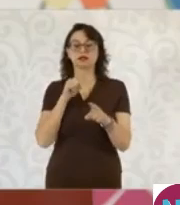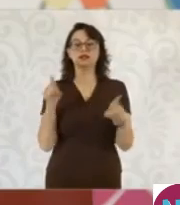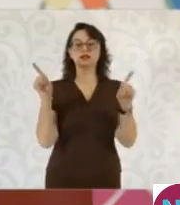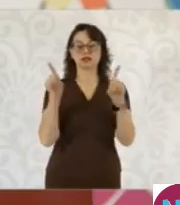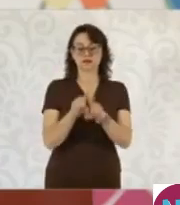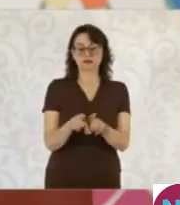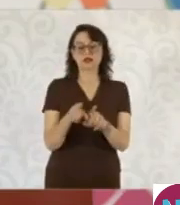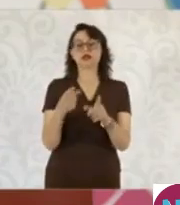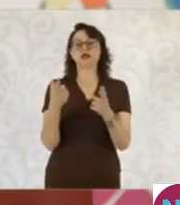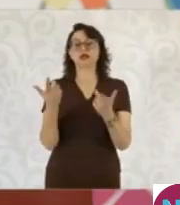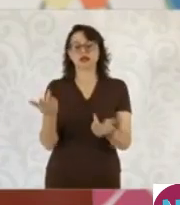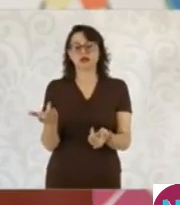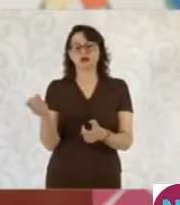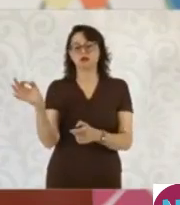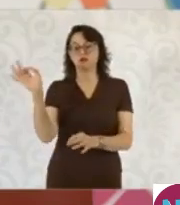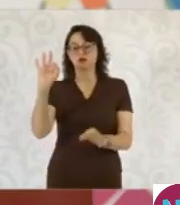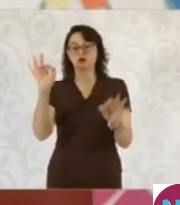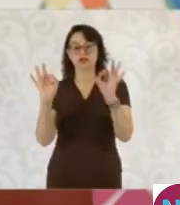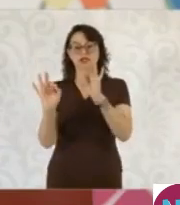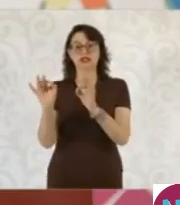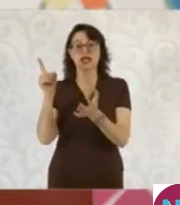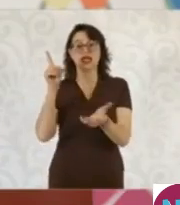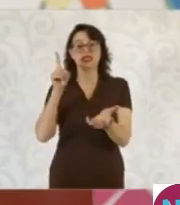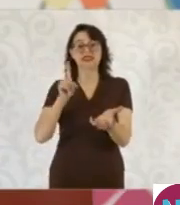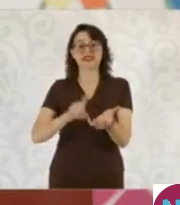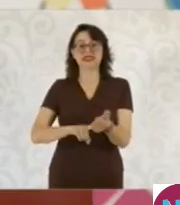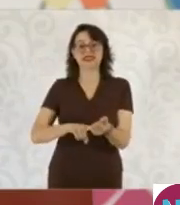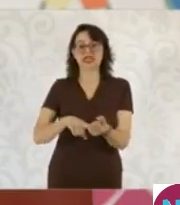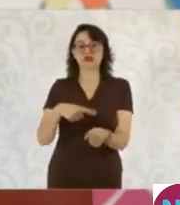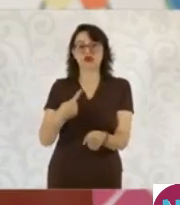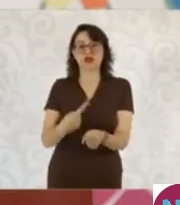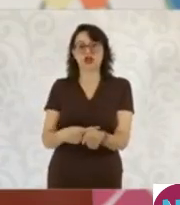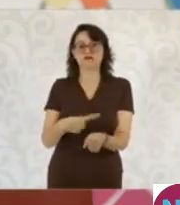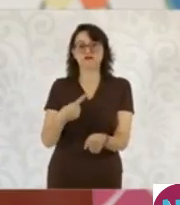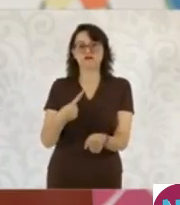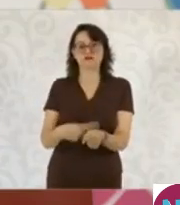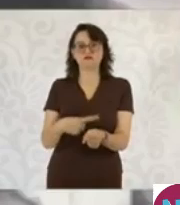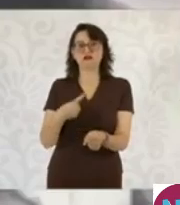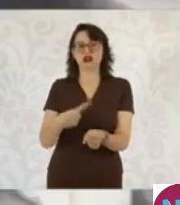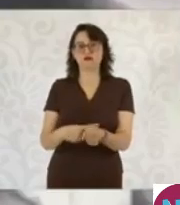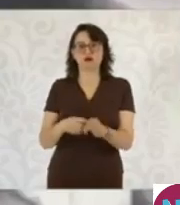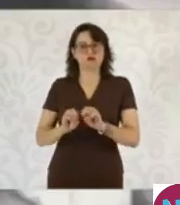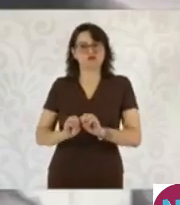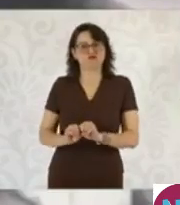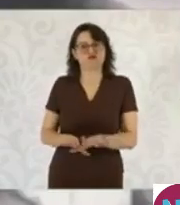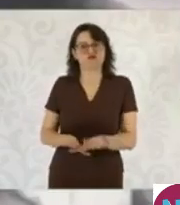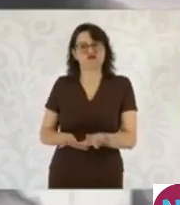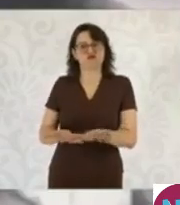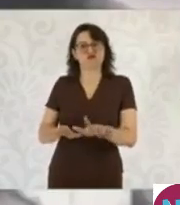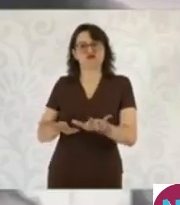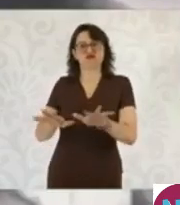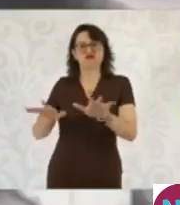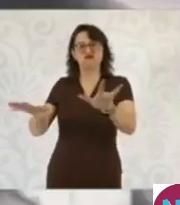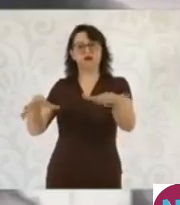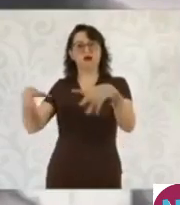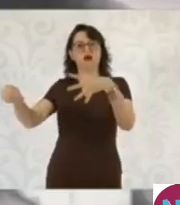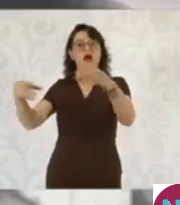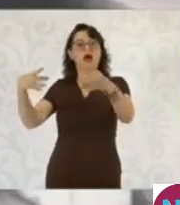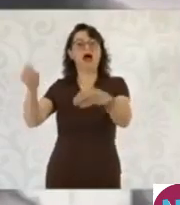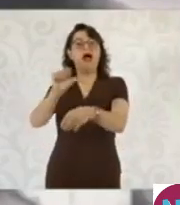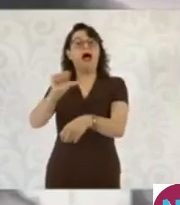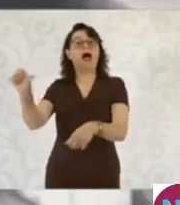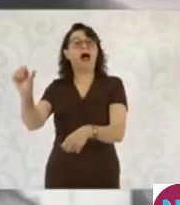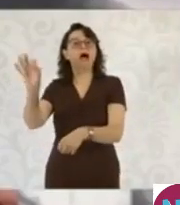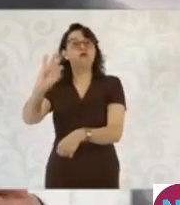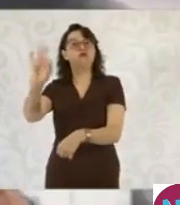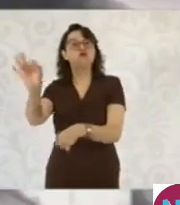liberación de mosquitos con una bacteria Wolbachia que explicaré más adelante, y proyectos de investigación